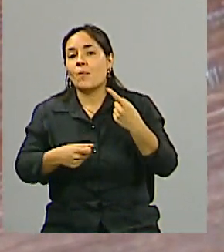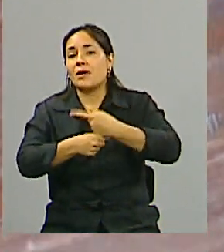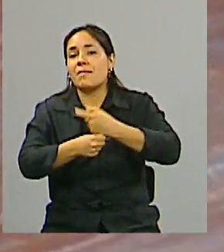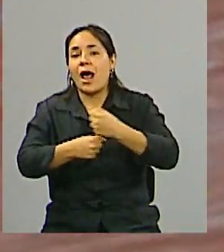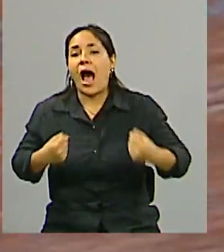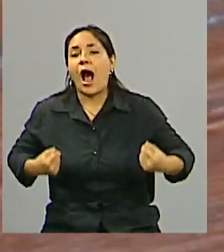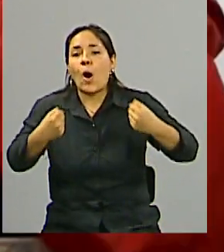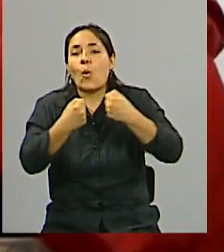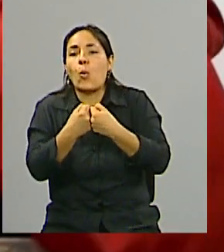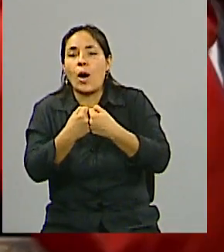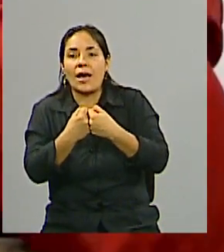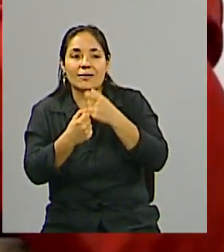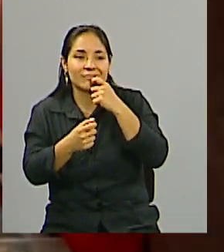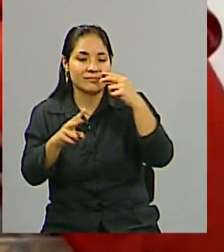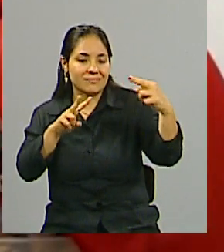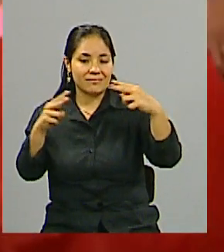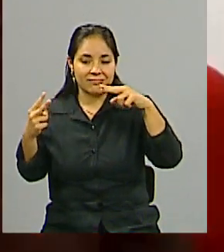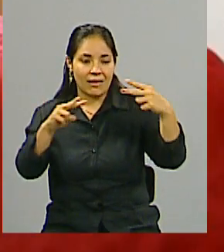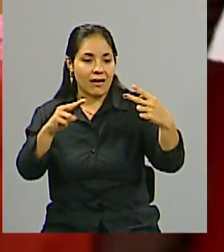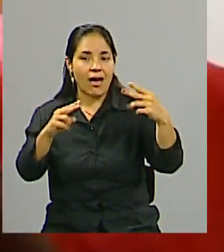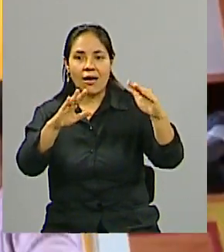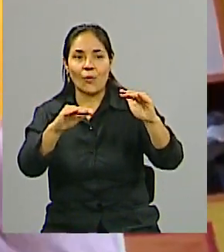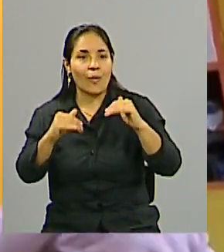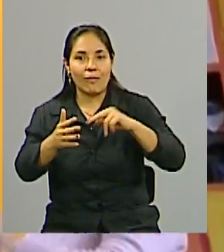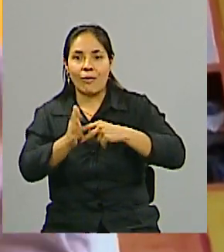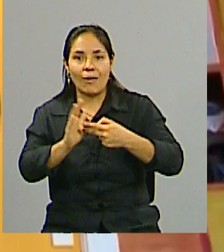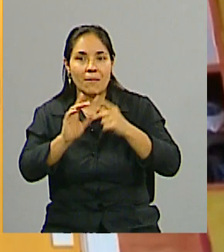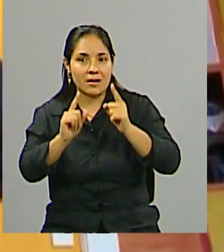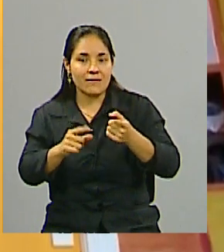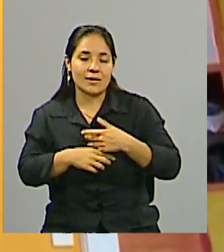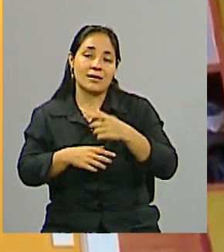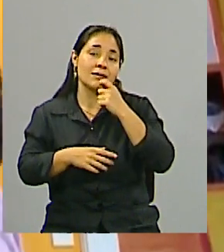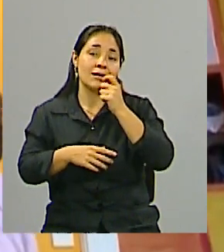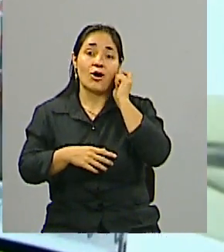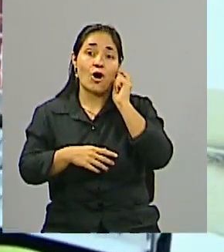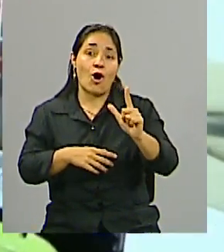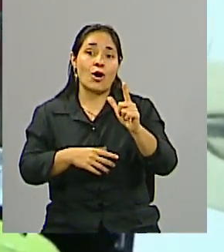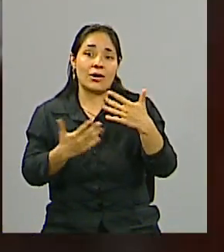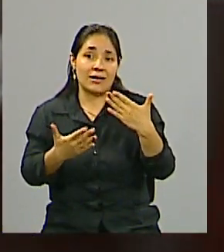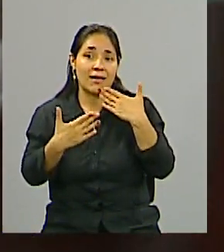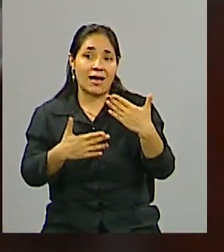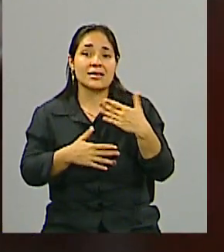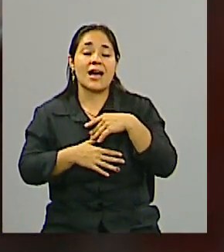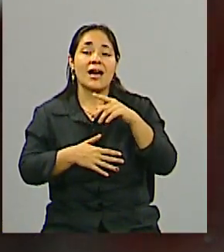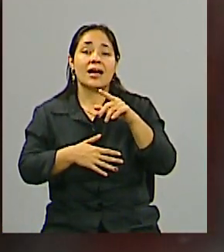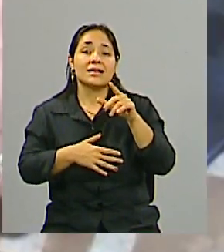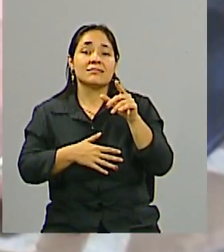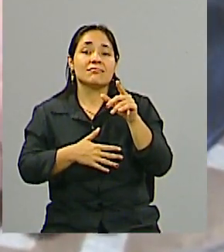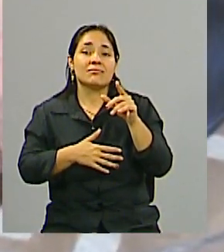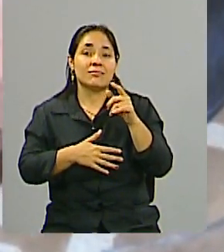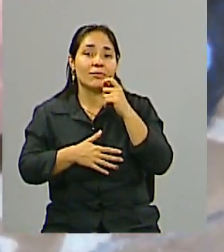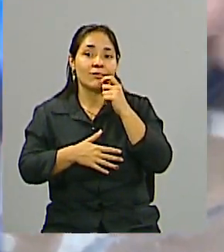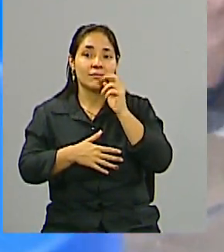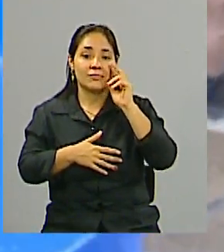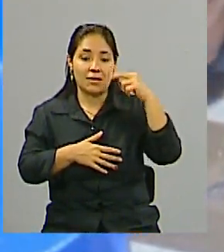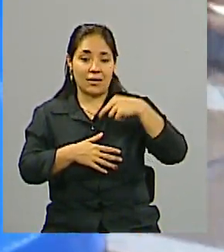identificándose con el otro. Creo que el gran triunfo que ha tenido en el último tiempo el neoliberalismo fue desidentificarnos a nosotros